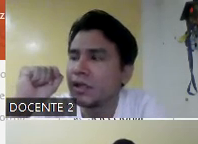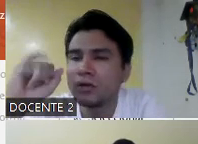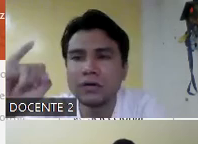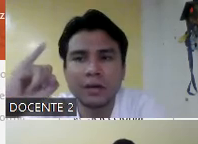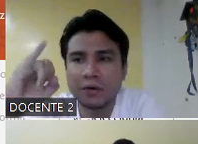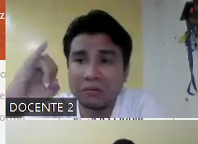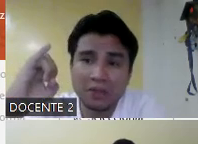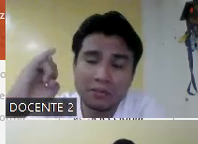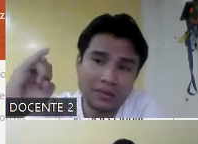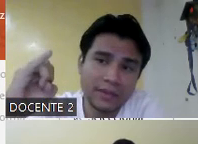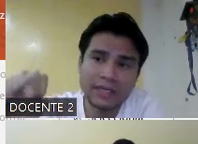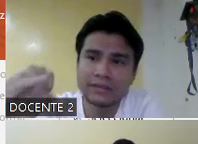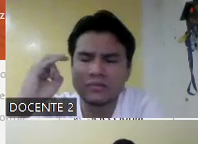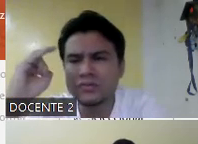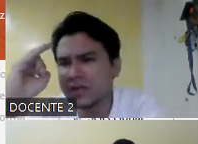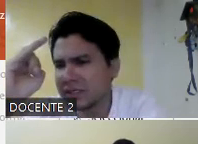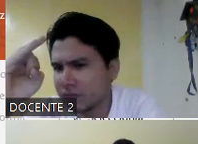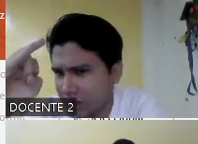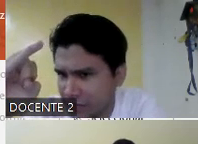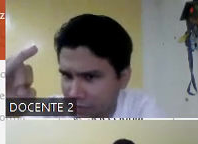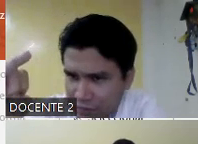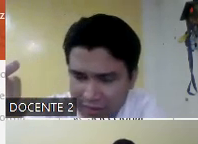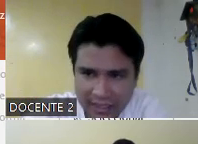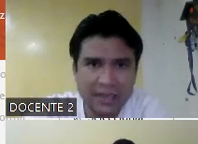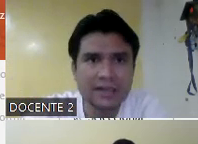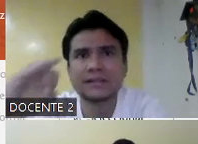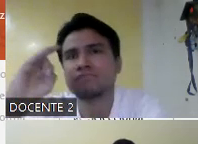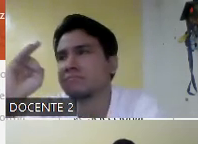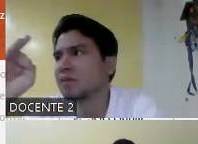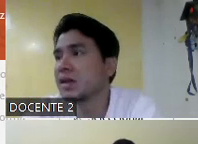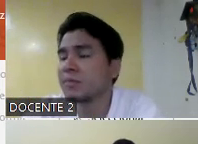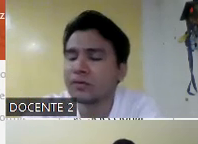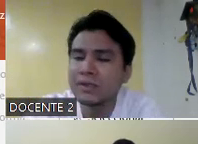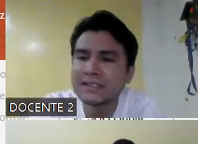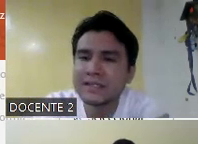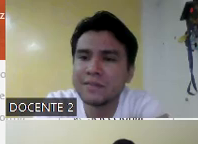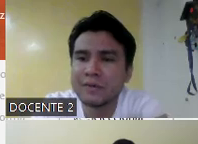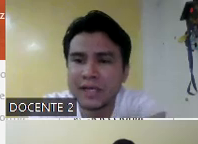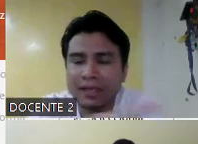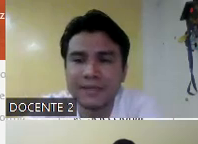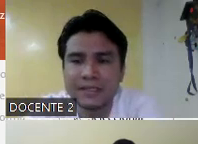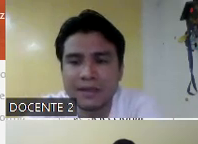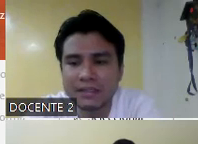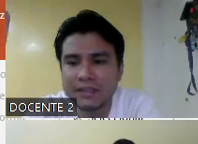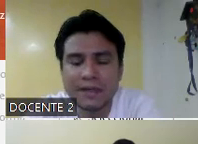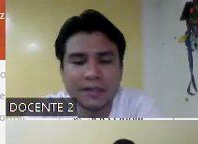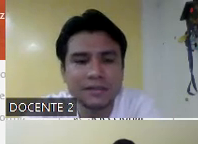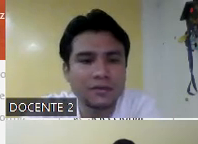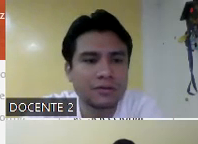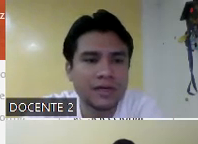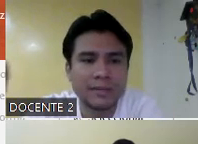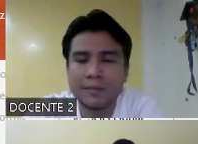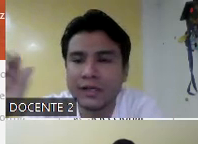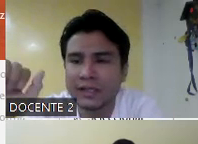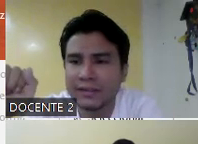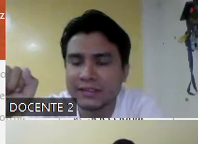¿no? Nunca preguntan por deberes, nunca escriben por tareas, ni por dudas, ni por nada. Es más, ni participan. Aquí